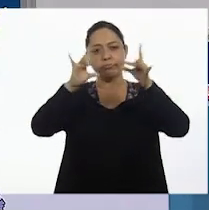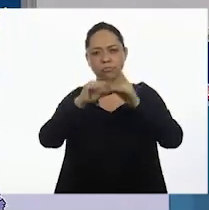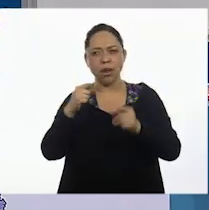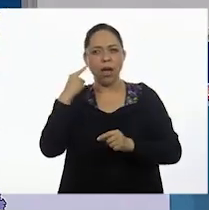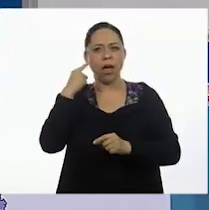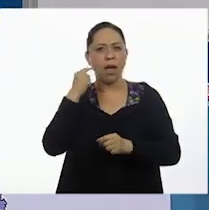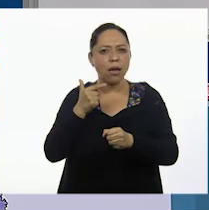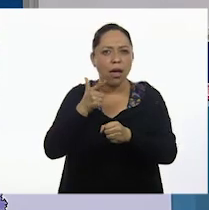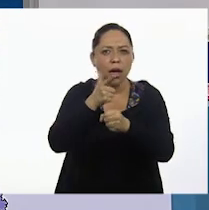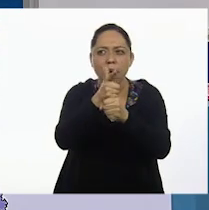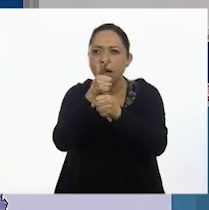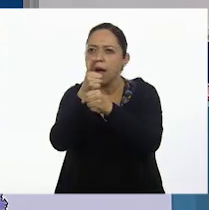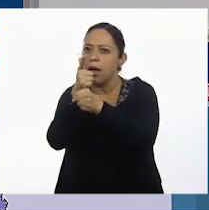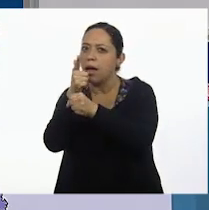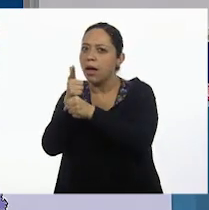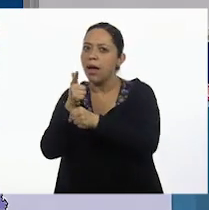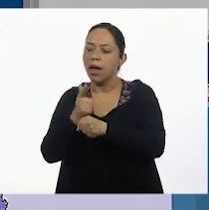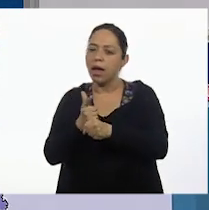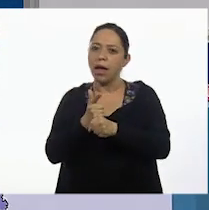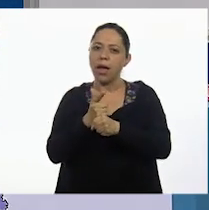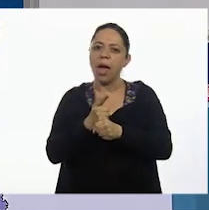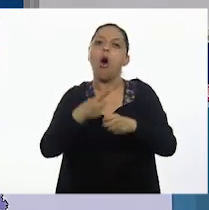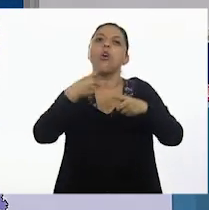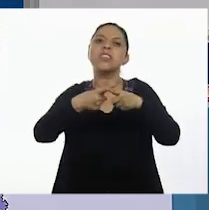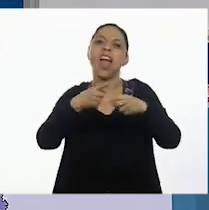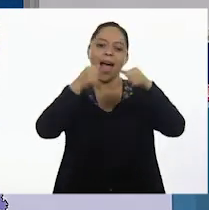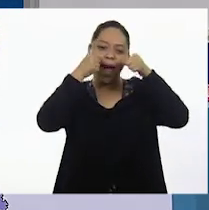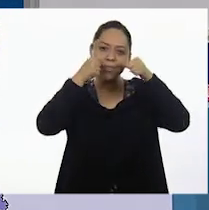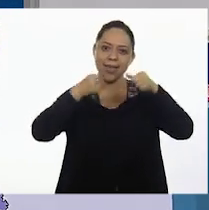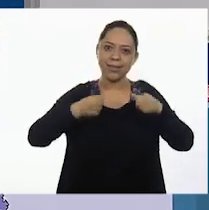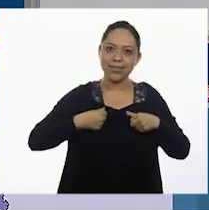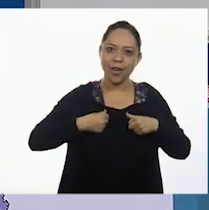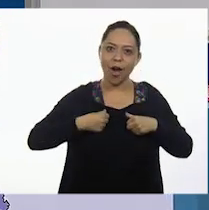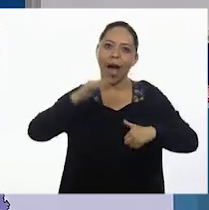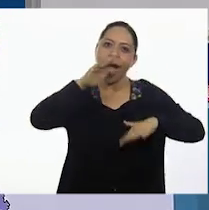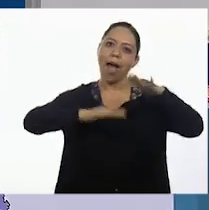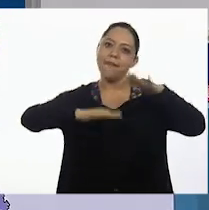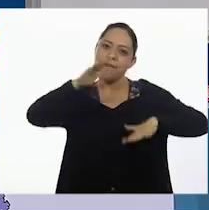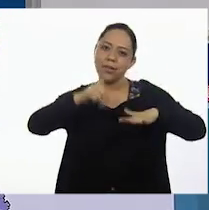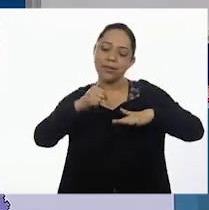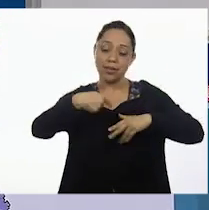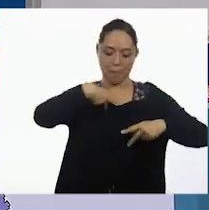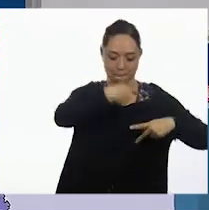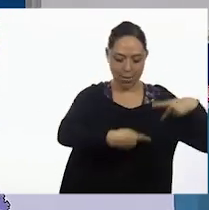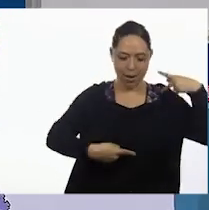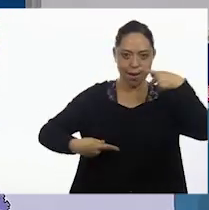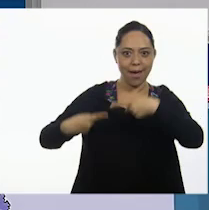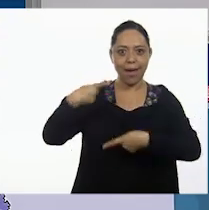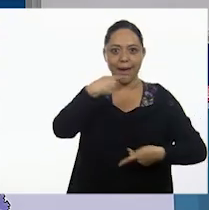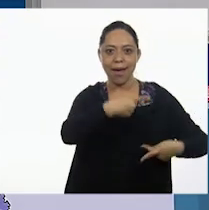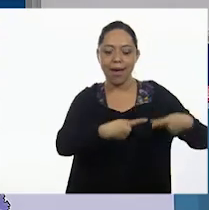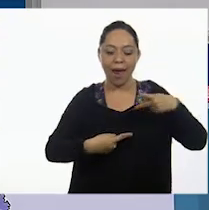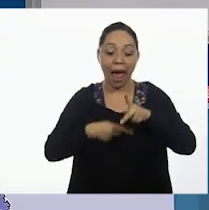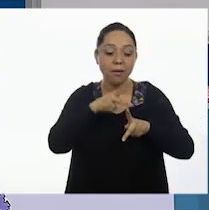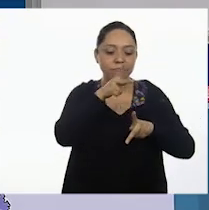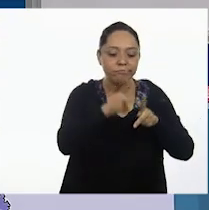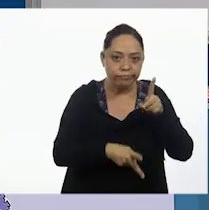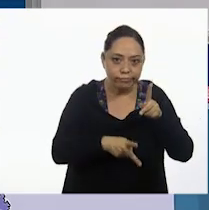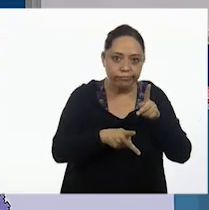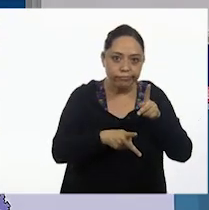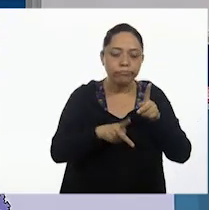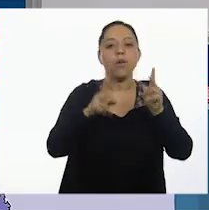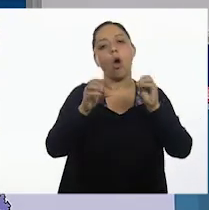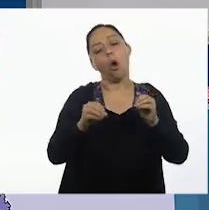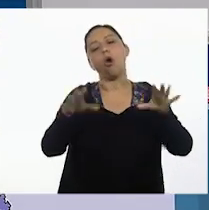las reacciones de los que nos están escuchando. A veces ellos nos preguntan algo y necesitamos detener el discurso o lo